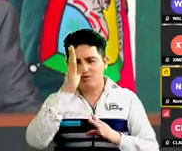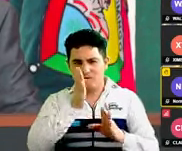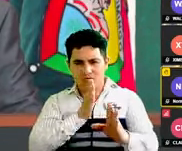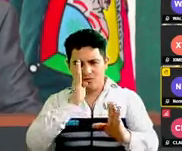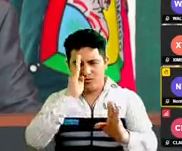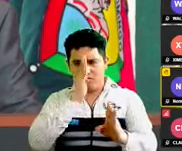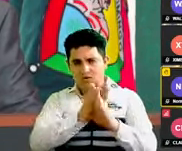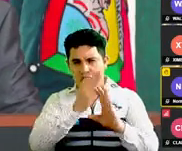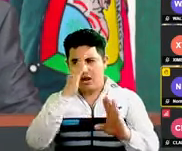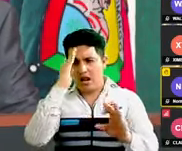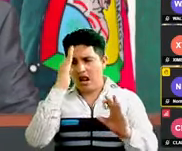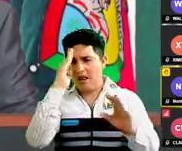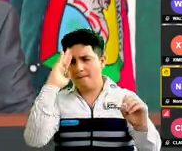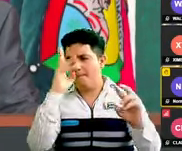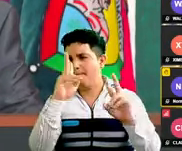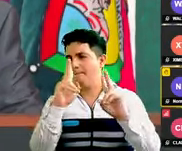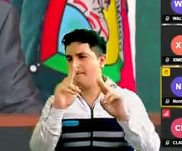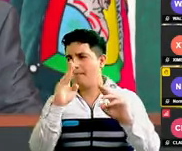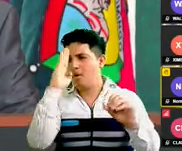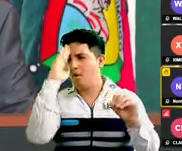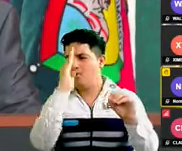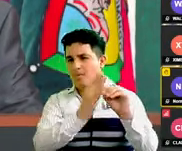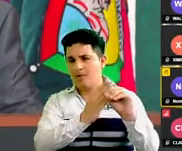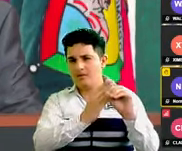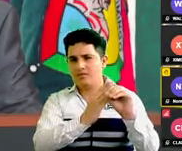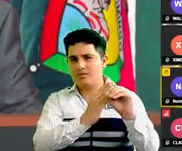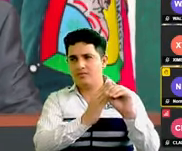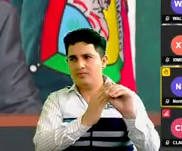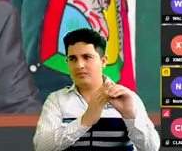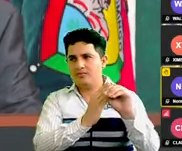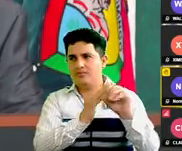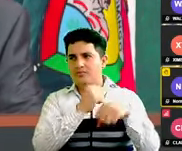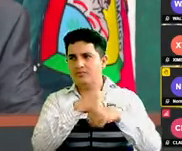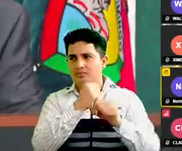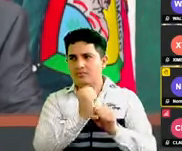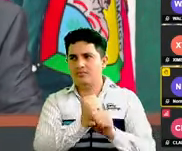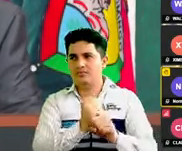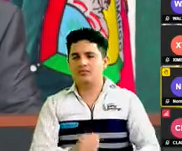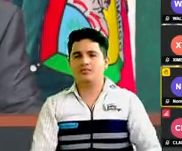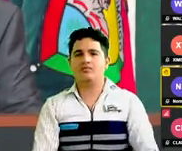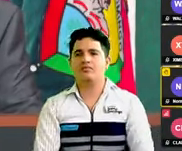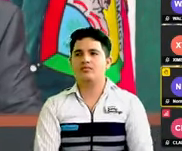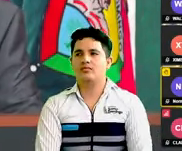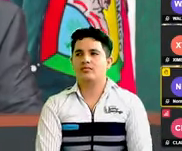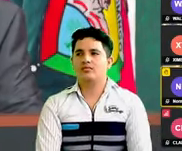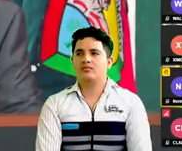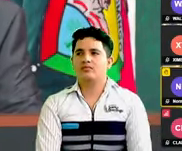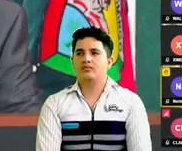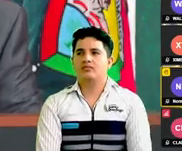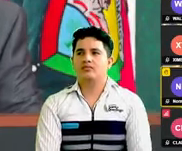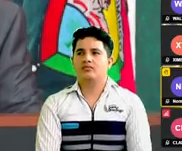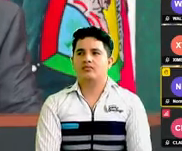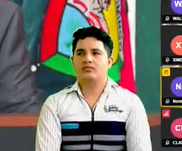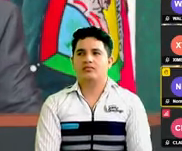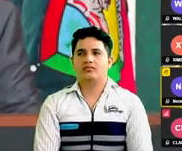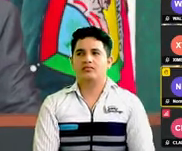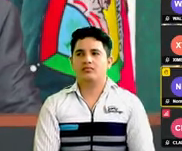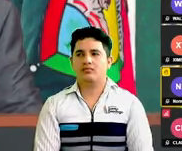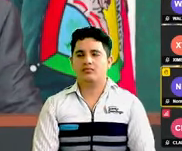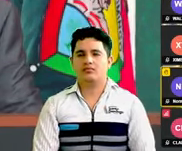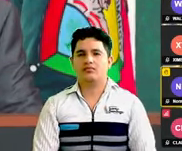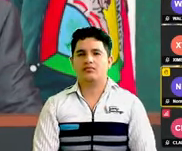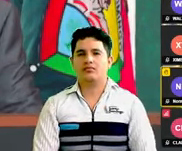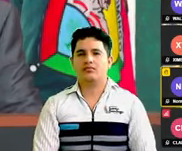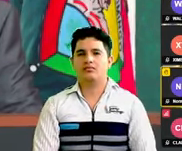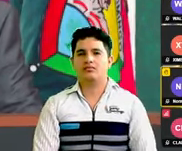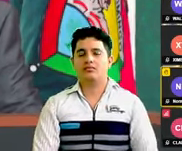la coherencia en lo que se dice y se hace. La palabra se cumple, que eso es lo que